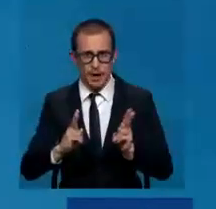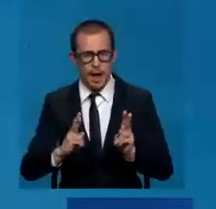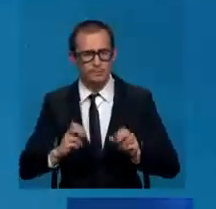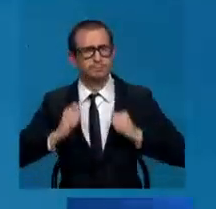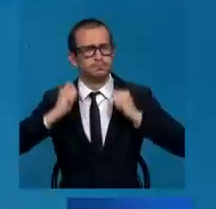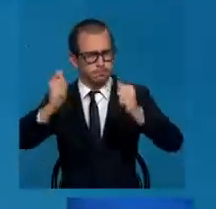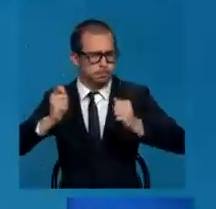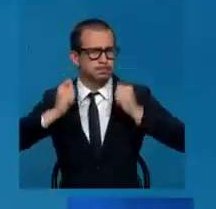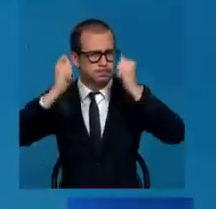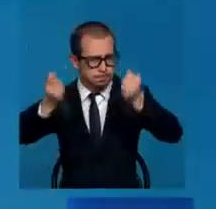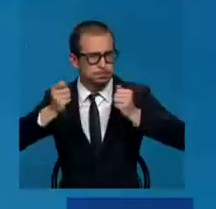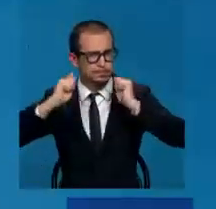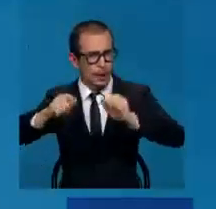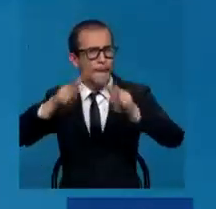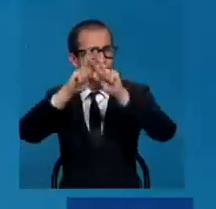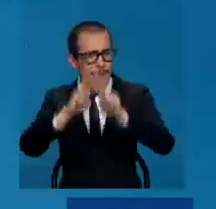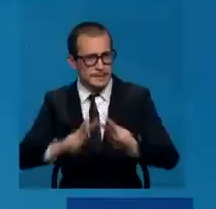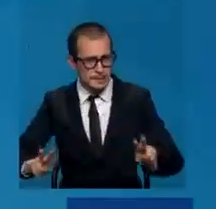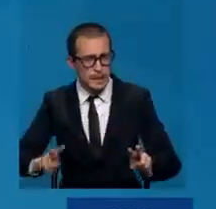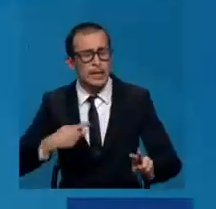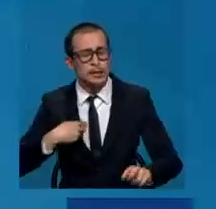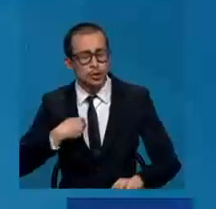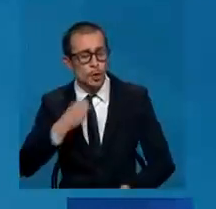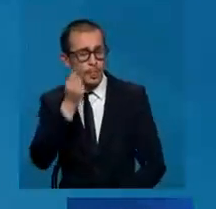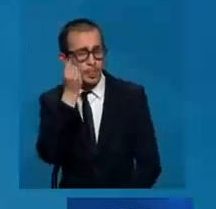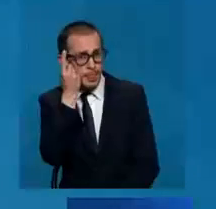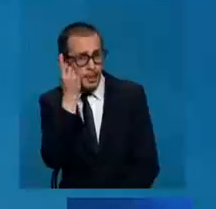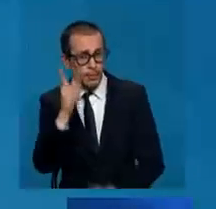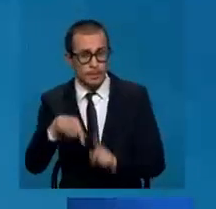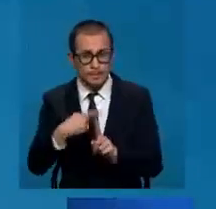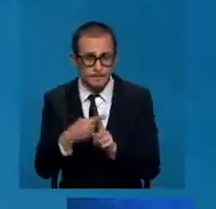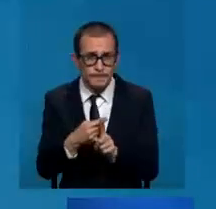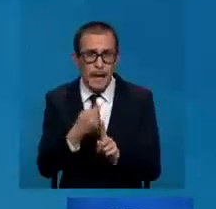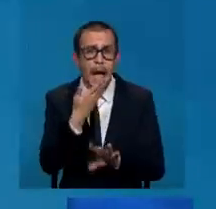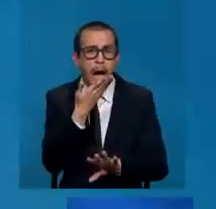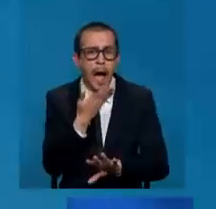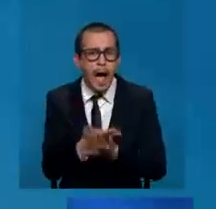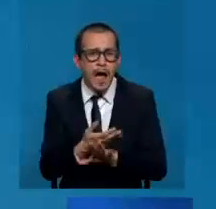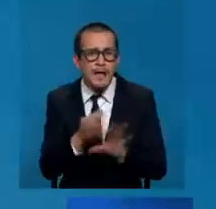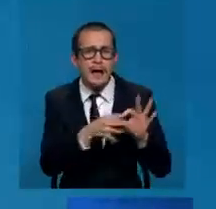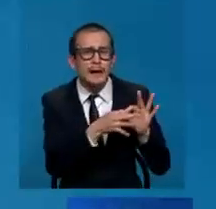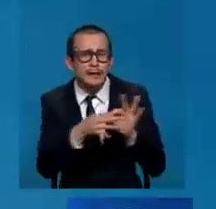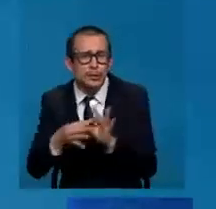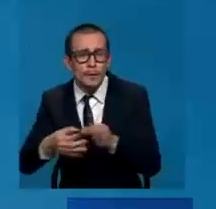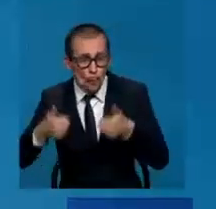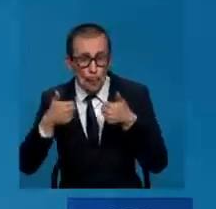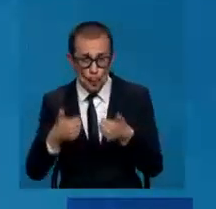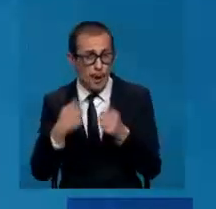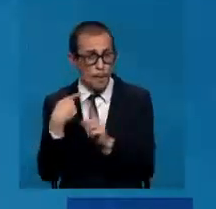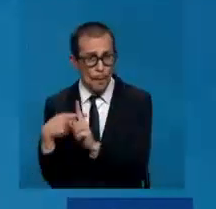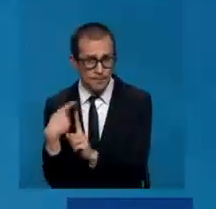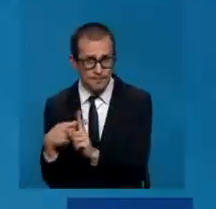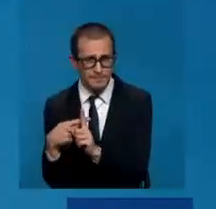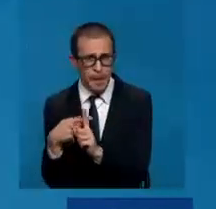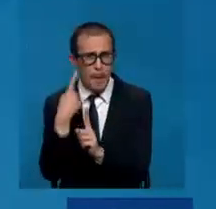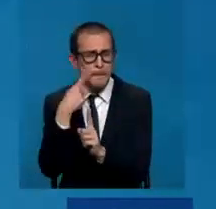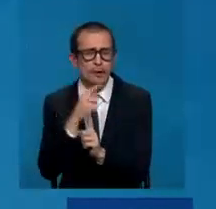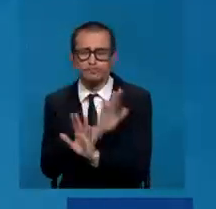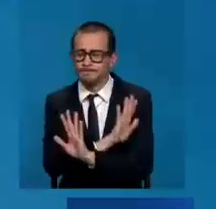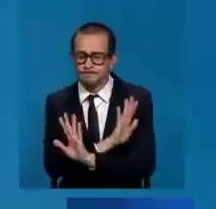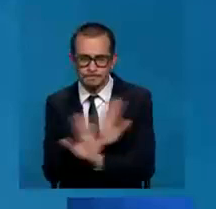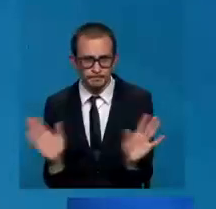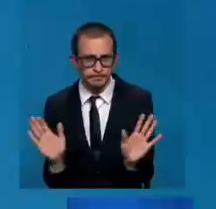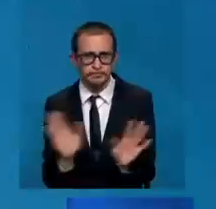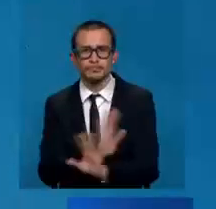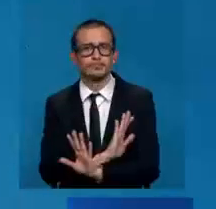manifestarse pacíficamente, y comprendo además que tienen buenas razones para hacerlo, pero